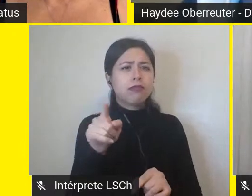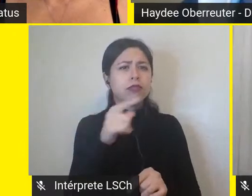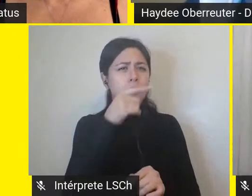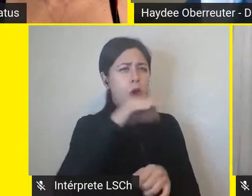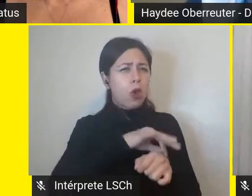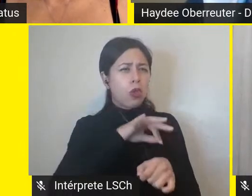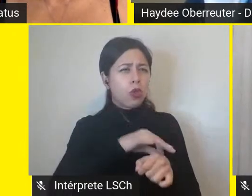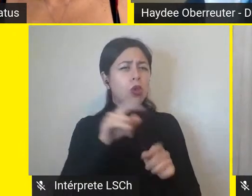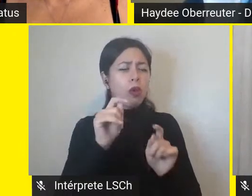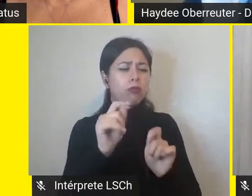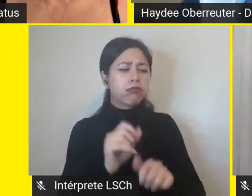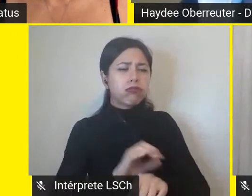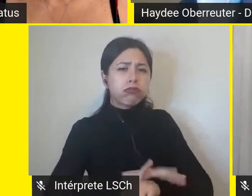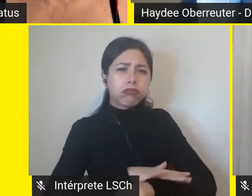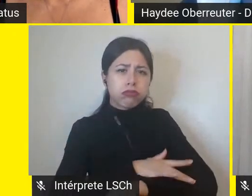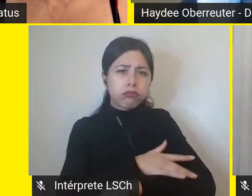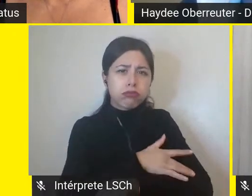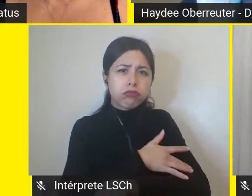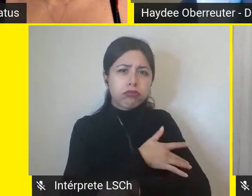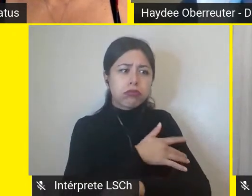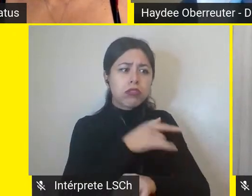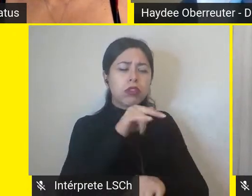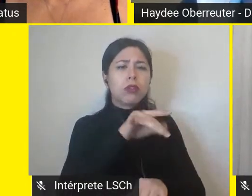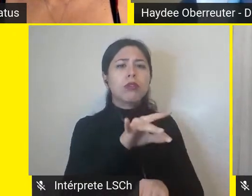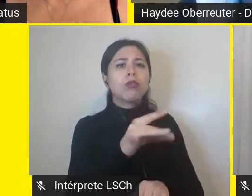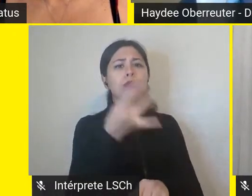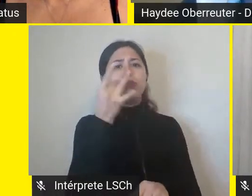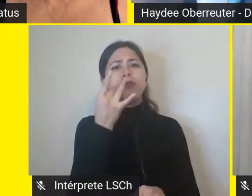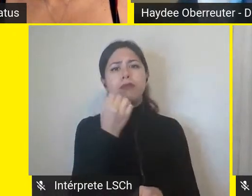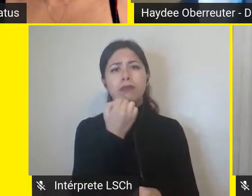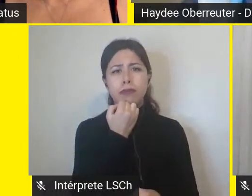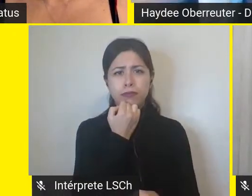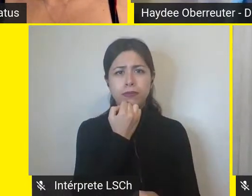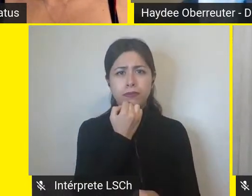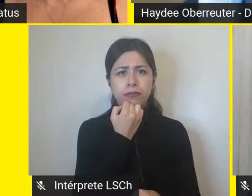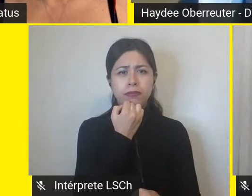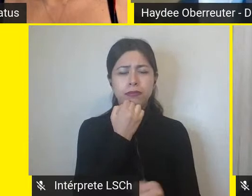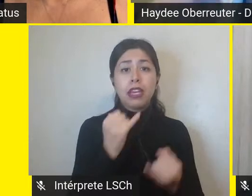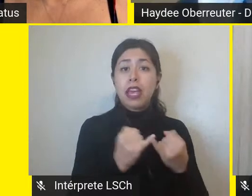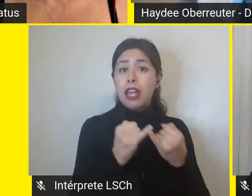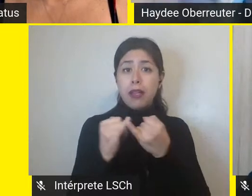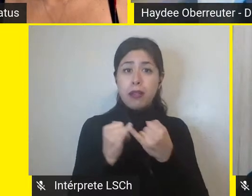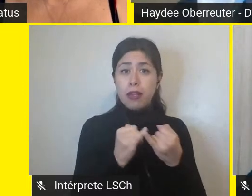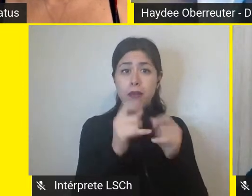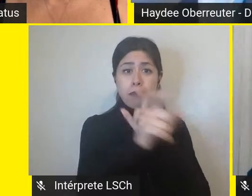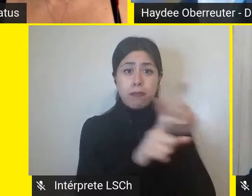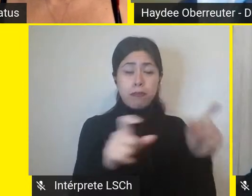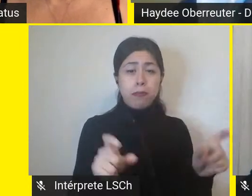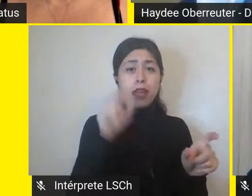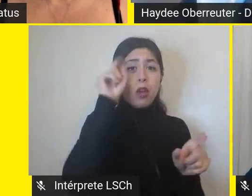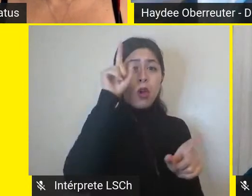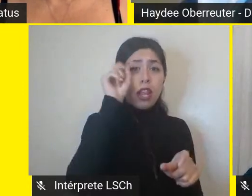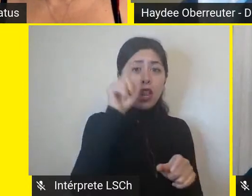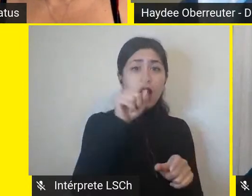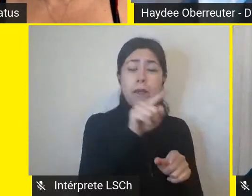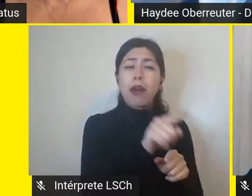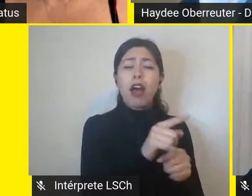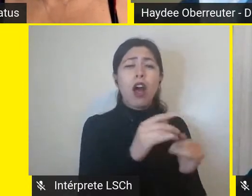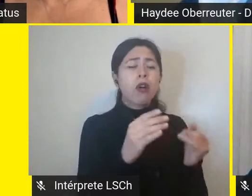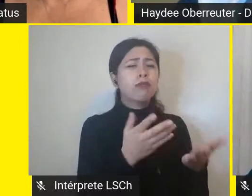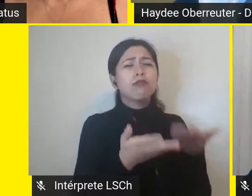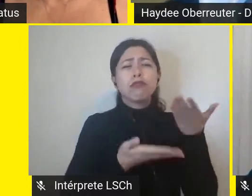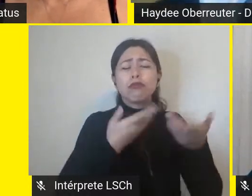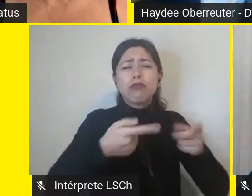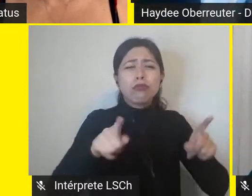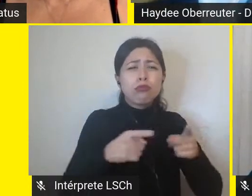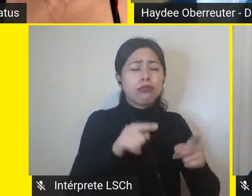capacidad profesional, fue capaz de darse cuenta. Los amigos alemanes, la Margit Schmoll y sus padres, músicos